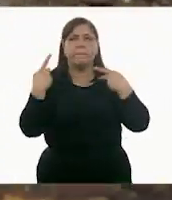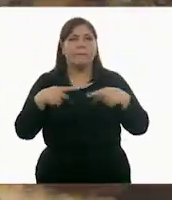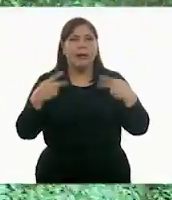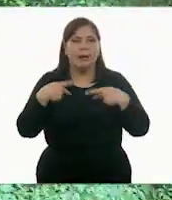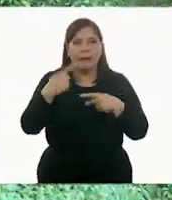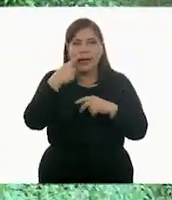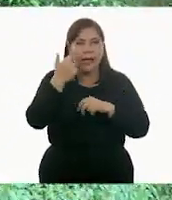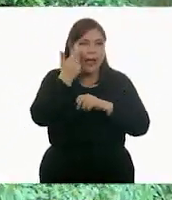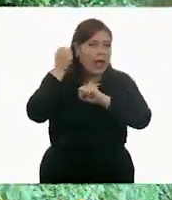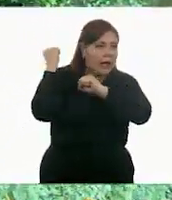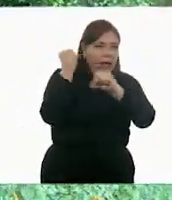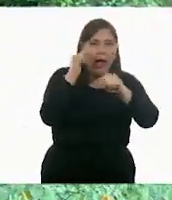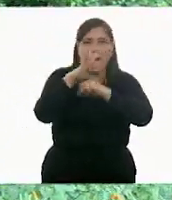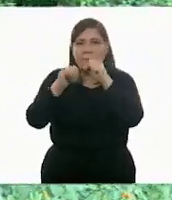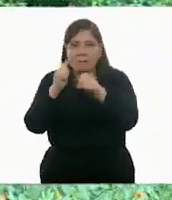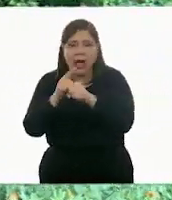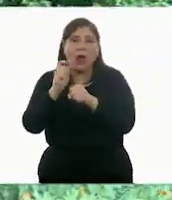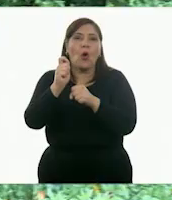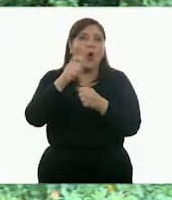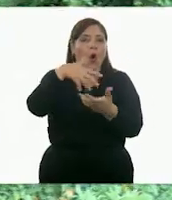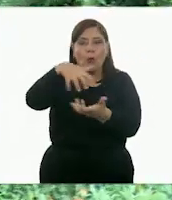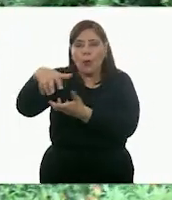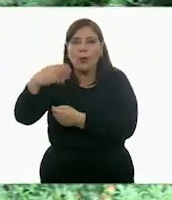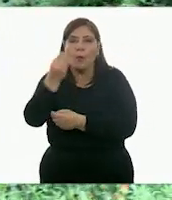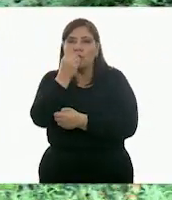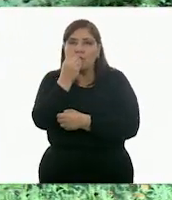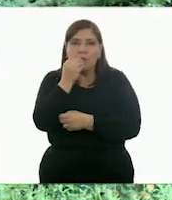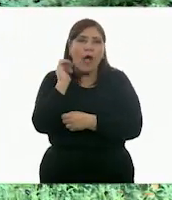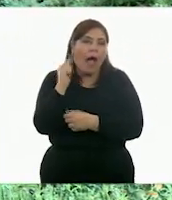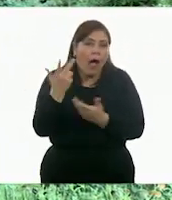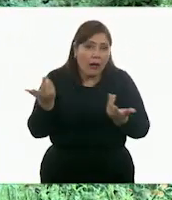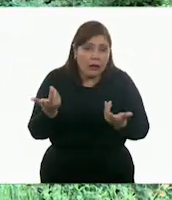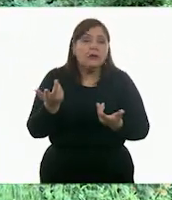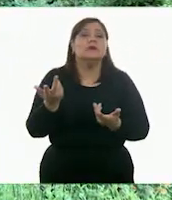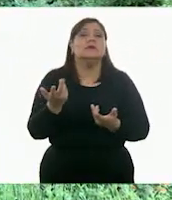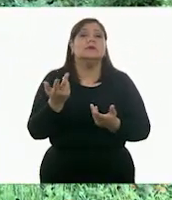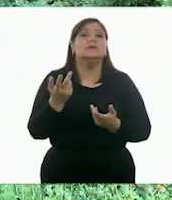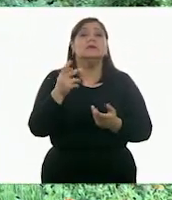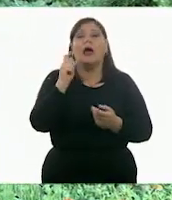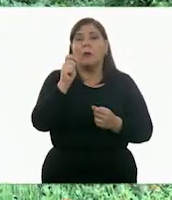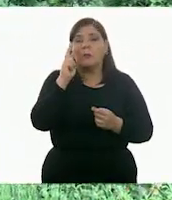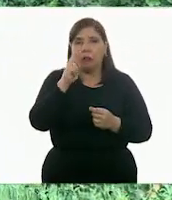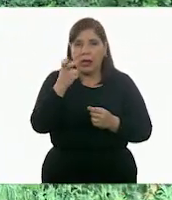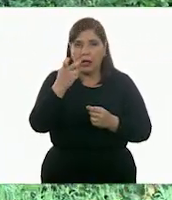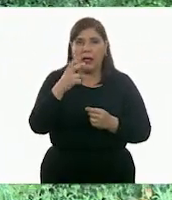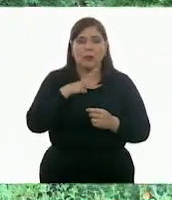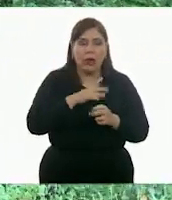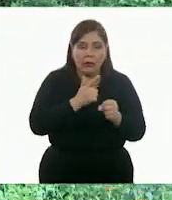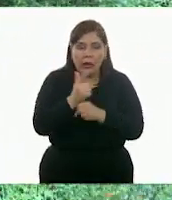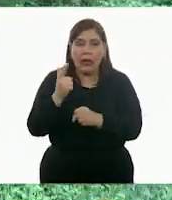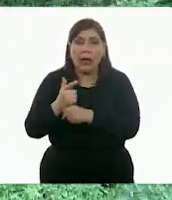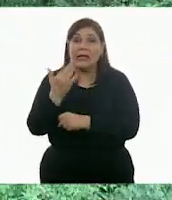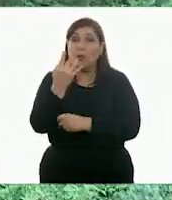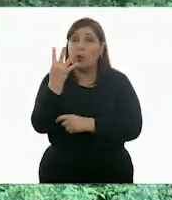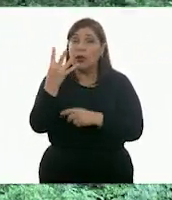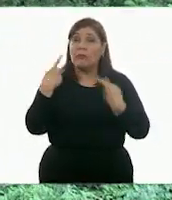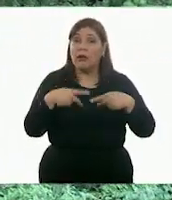cazadores-recolectores. En esta región se localizaron los restos de 54